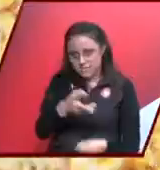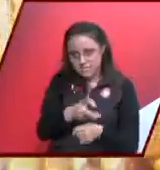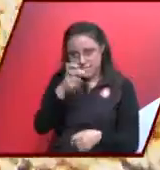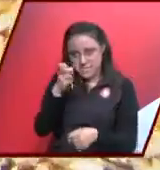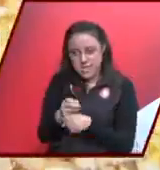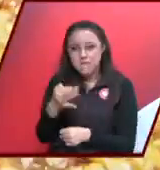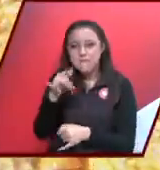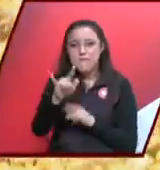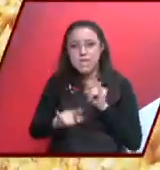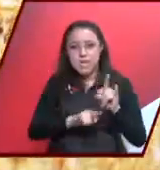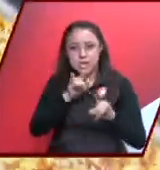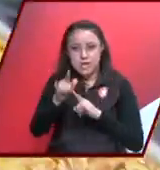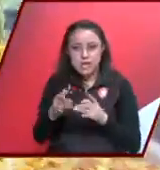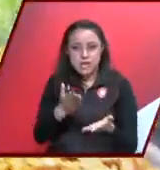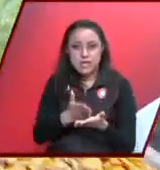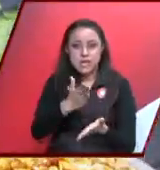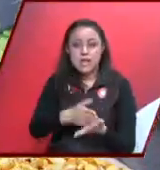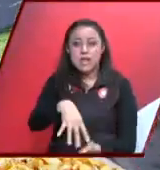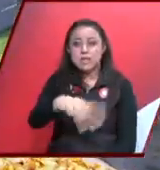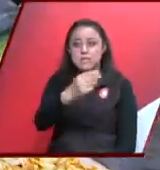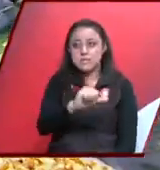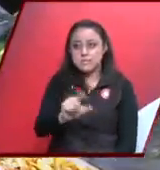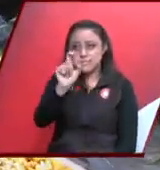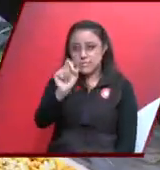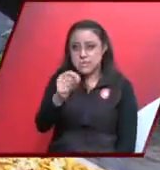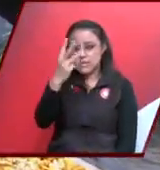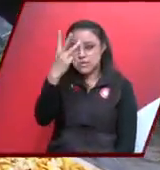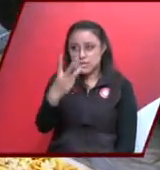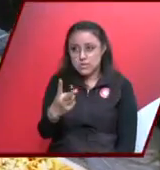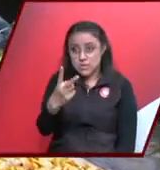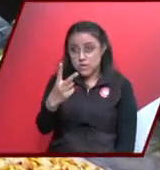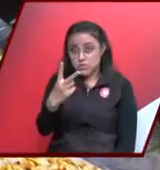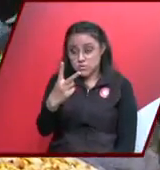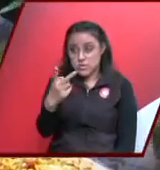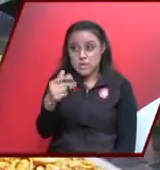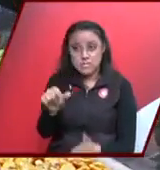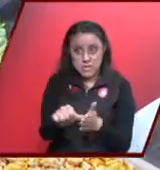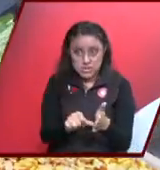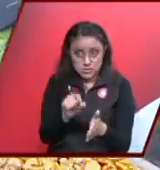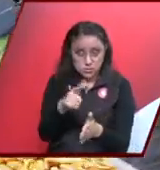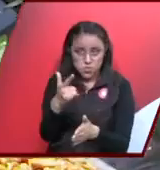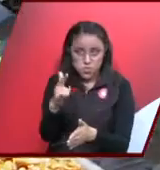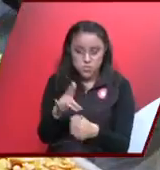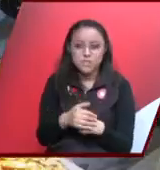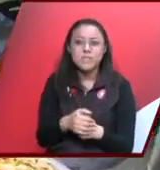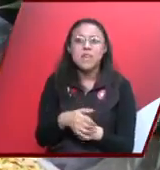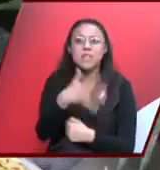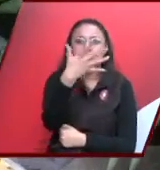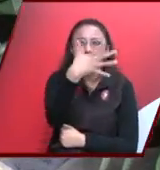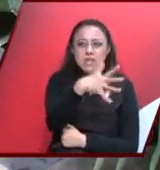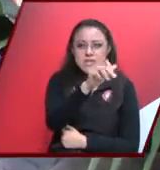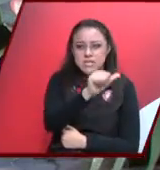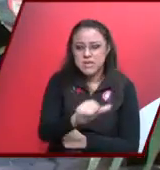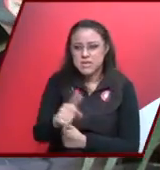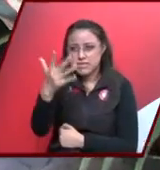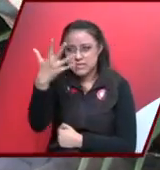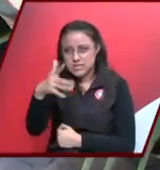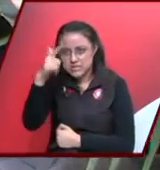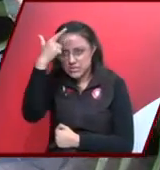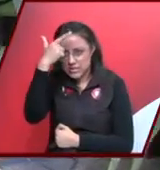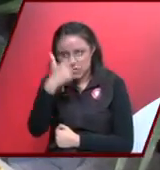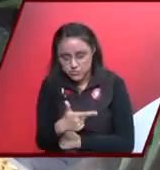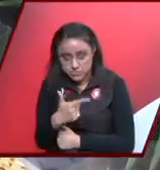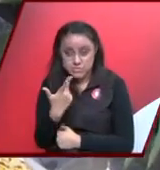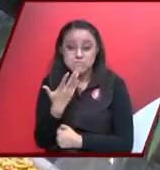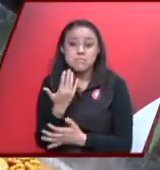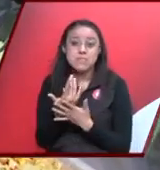La feria se va a llevar a cabo del 14 al 22 del mes y en un horario de 10 a 10 de la noche. Los